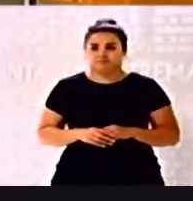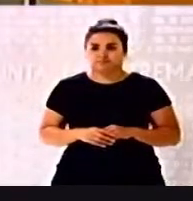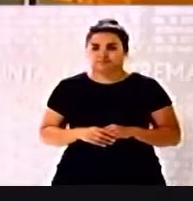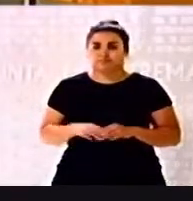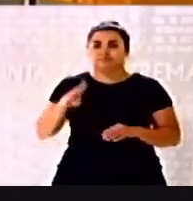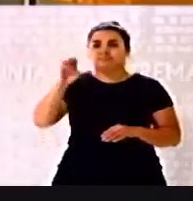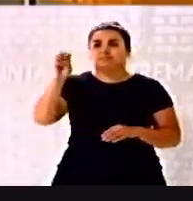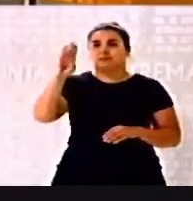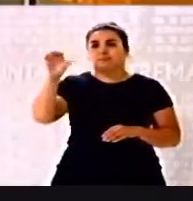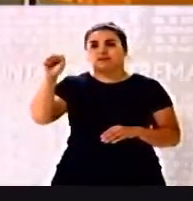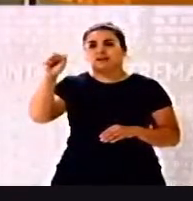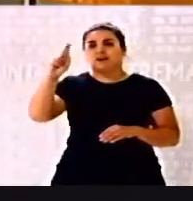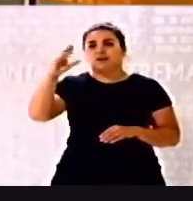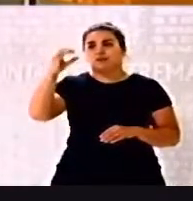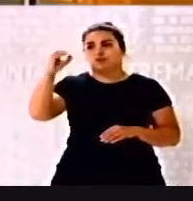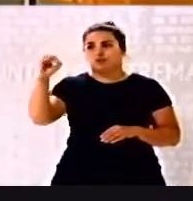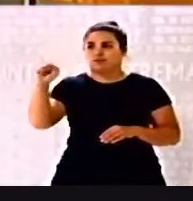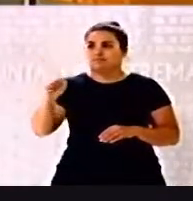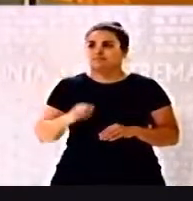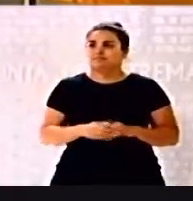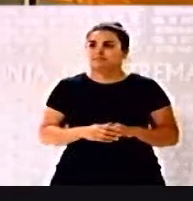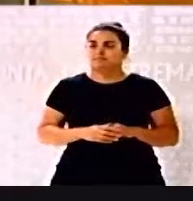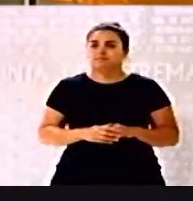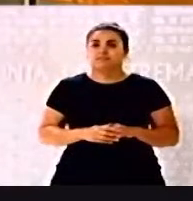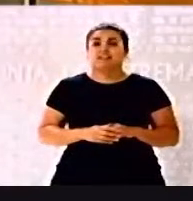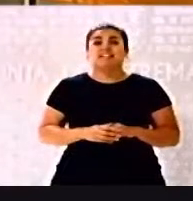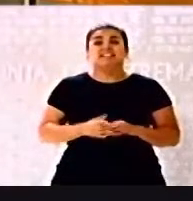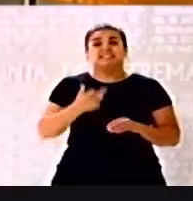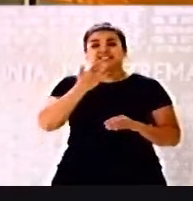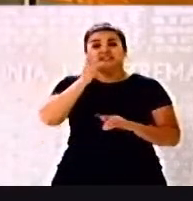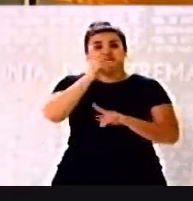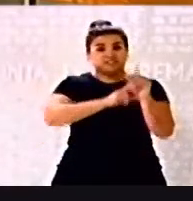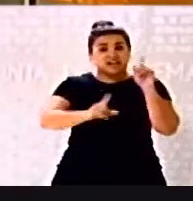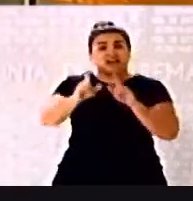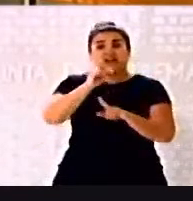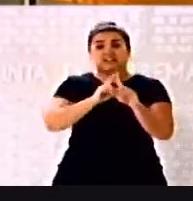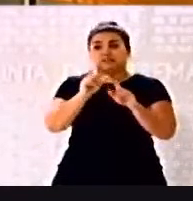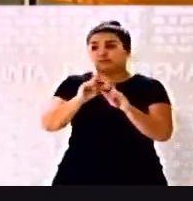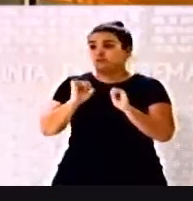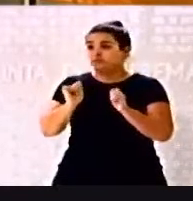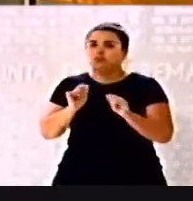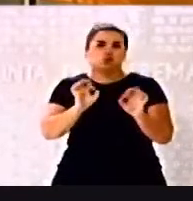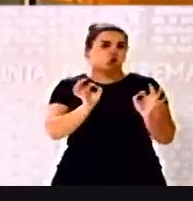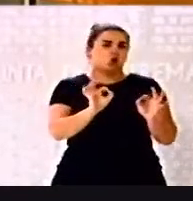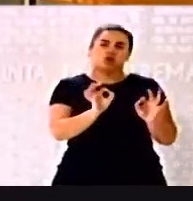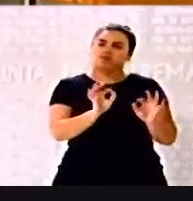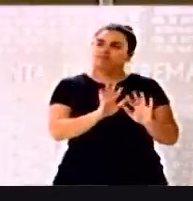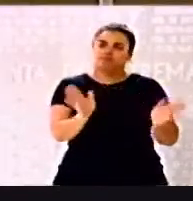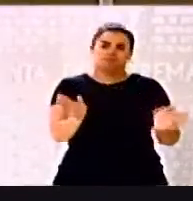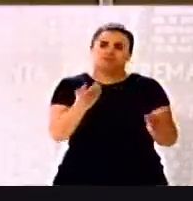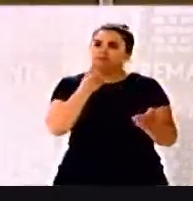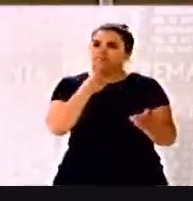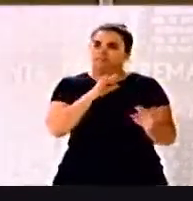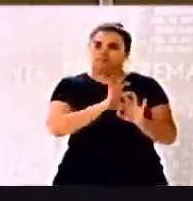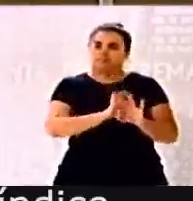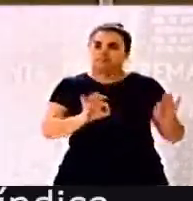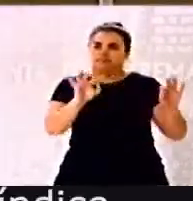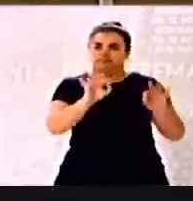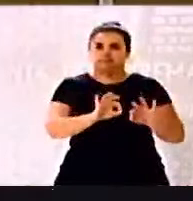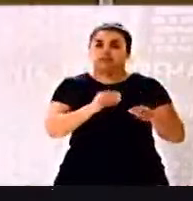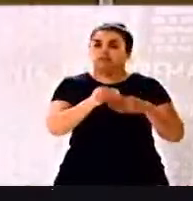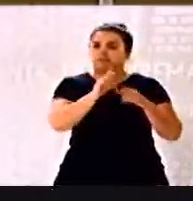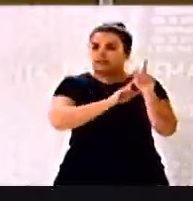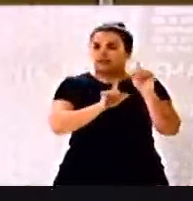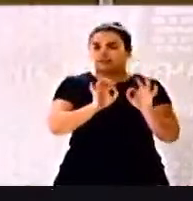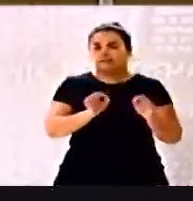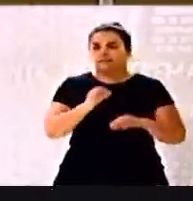Pepe Aroca. Si ha realizado viajes del paciente índice. No nos consta en el estudio epidemiológico que haya realizado